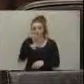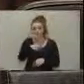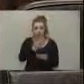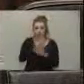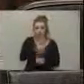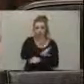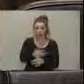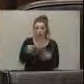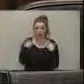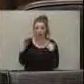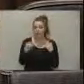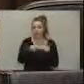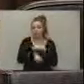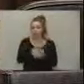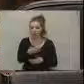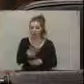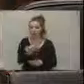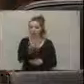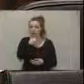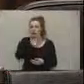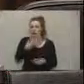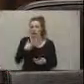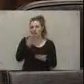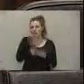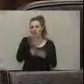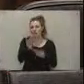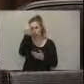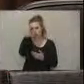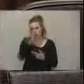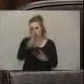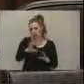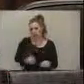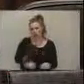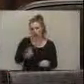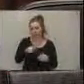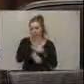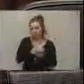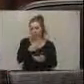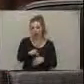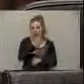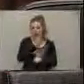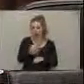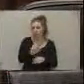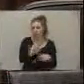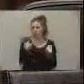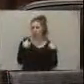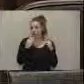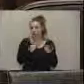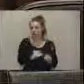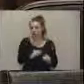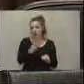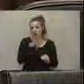En fin, nosotros en este asunto de la gestión ya se lo hemos indicado, creemos que tiene que asumir la gestión directa la consejería. Es la única manera de evitar las